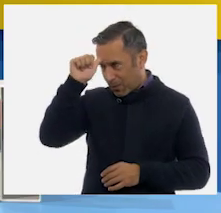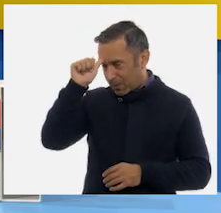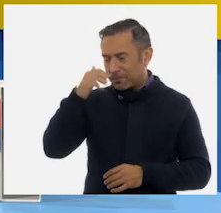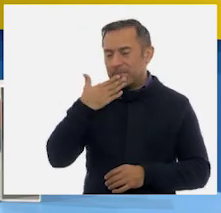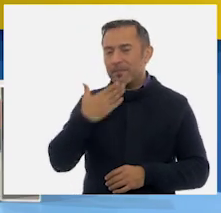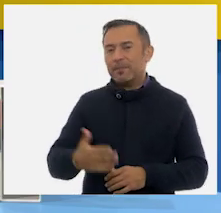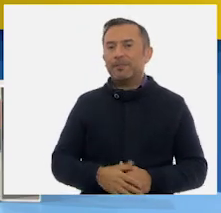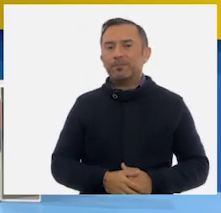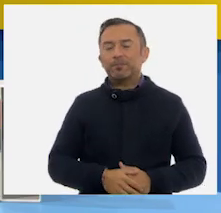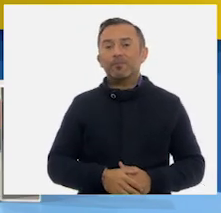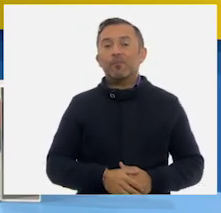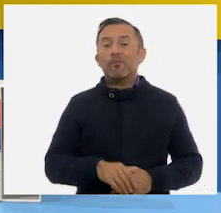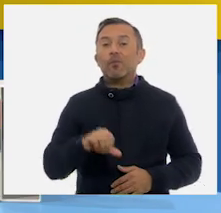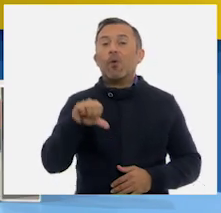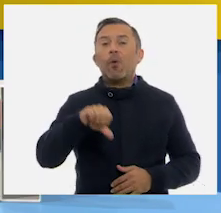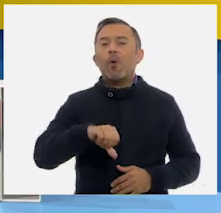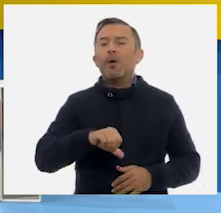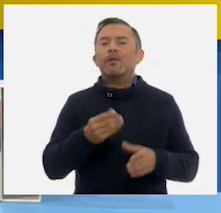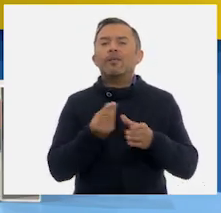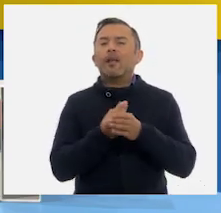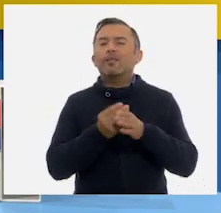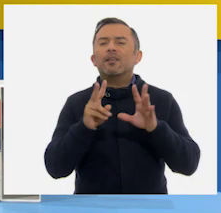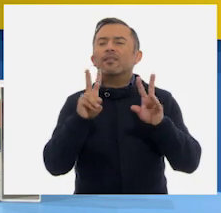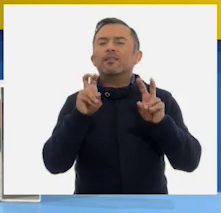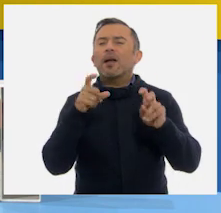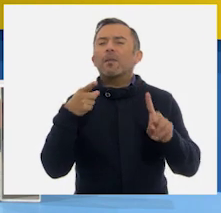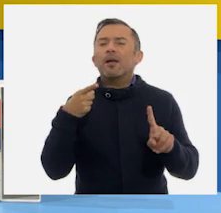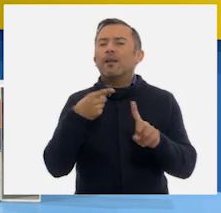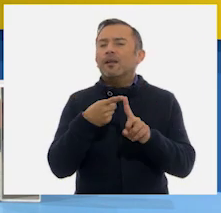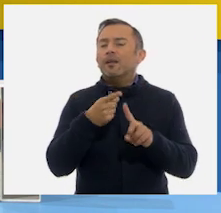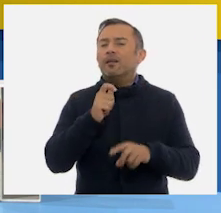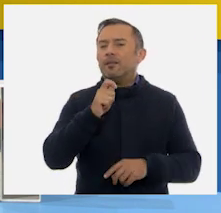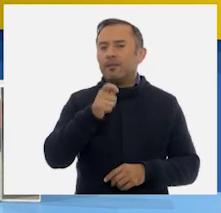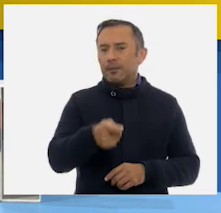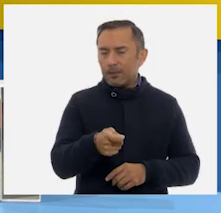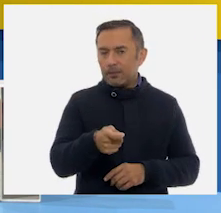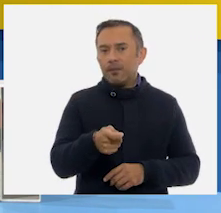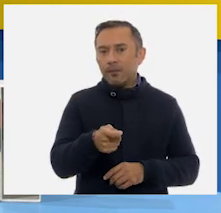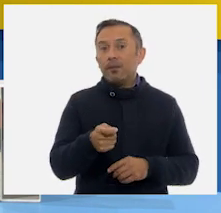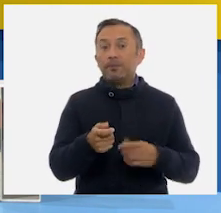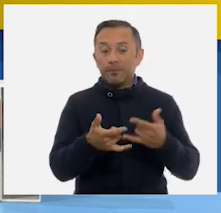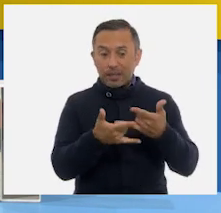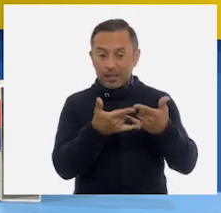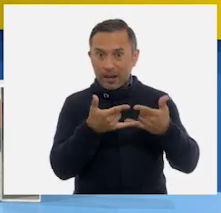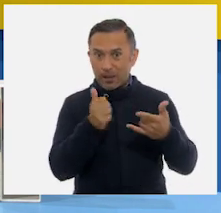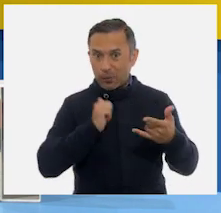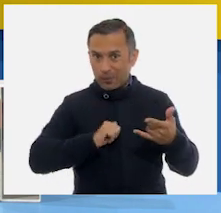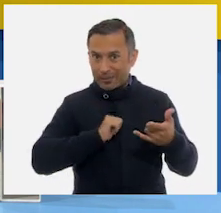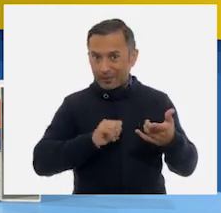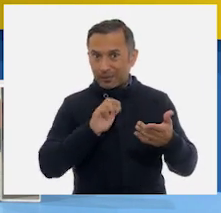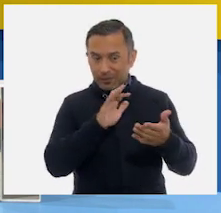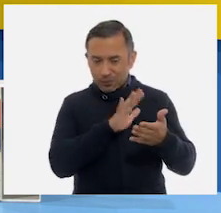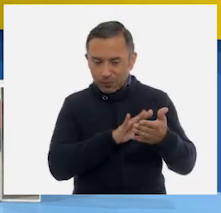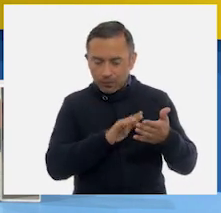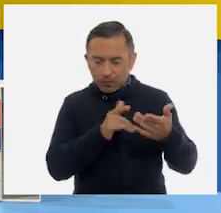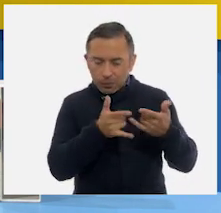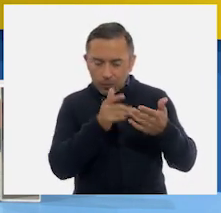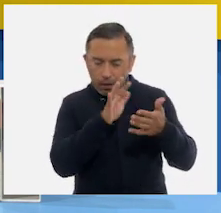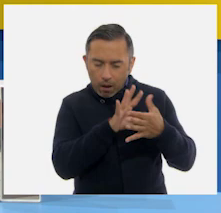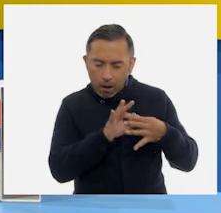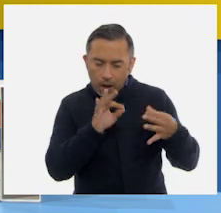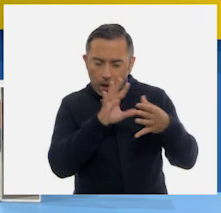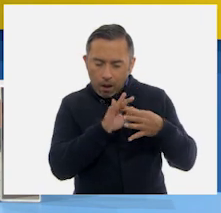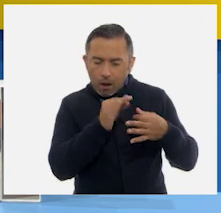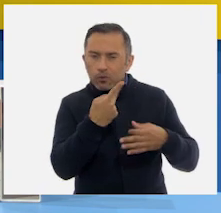hoy vamos a seguir reflexionando sobre las principales particularidades del relato histórico. Además,